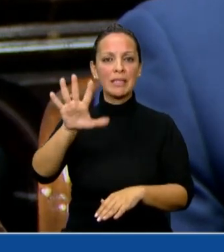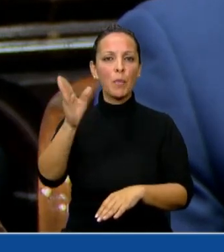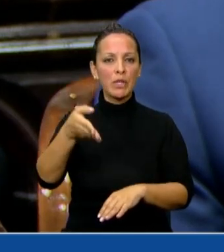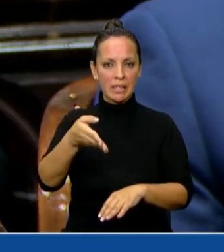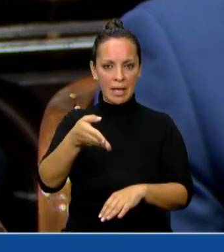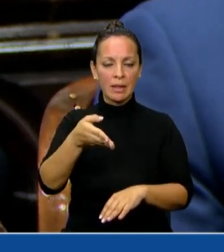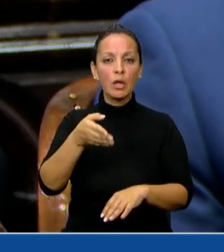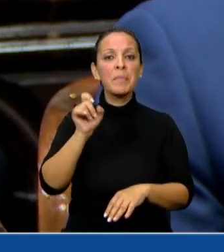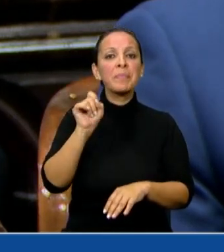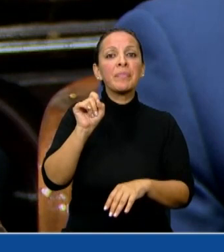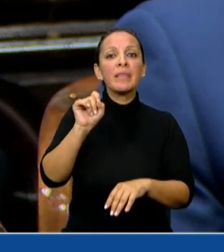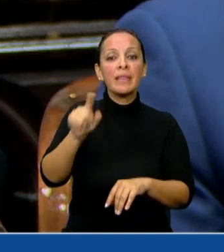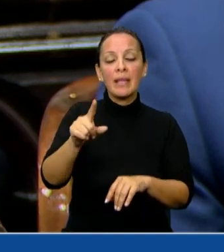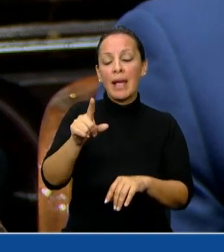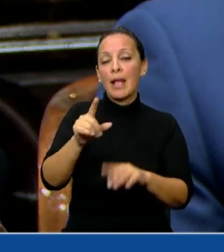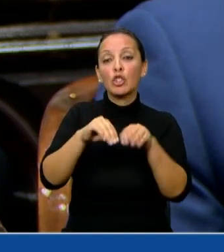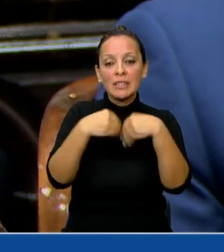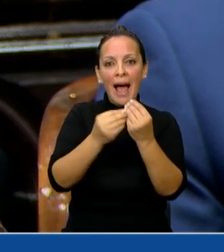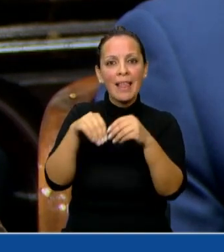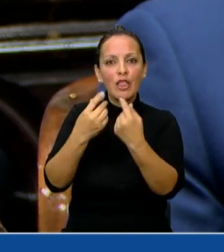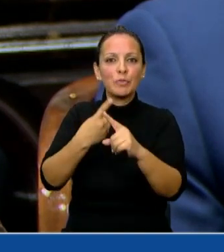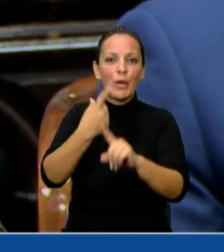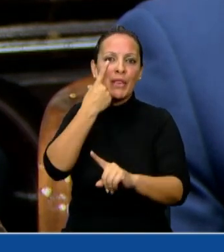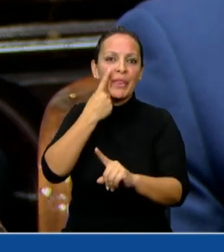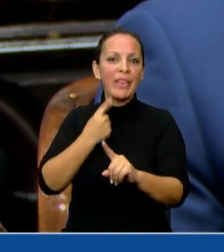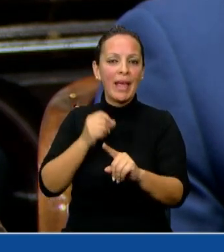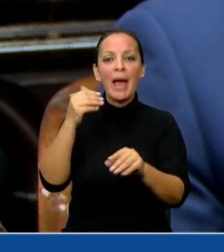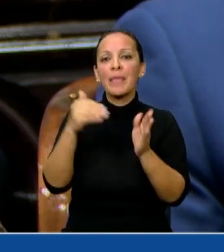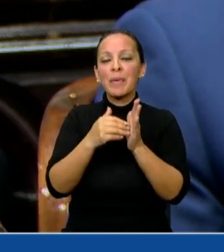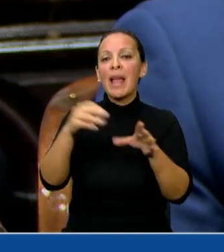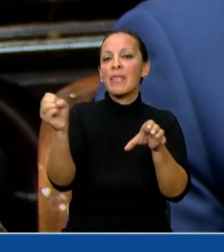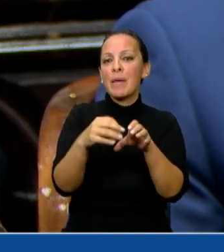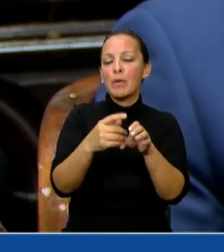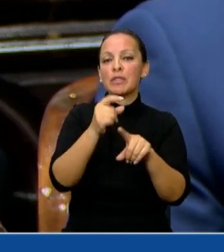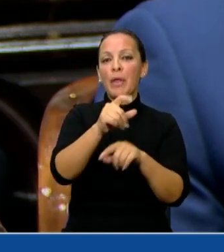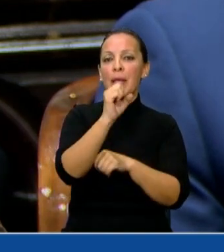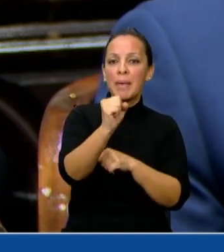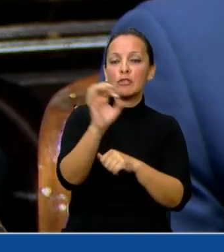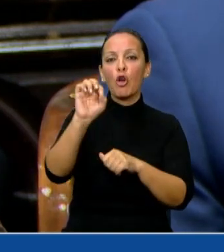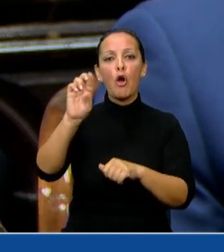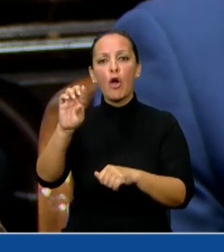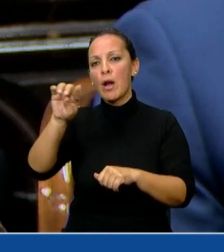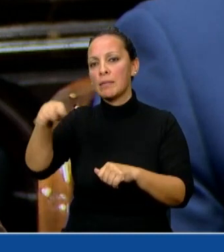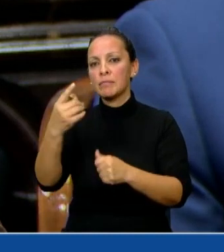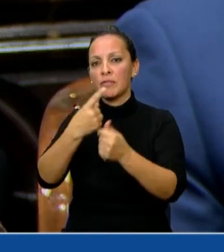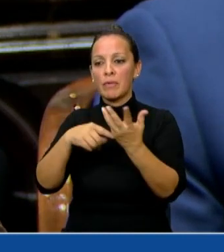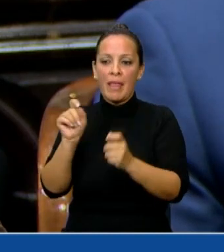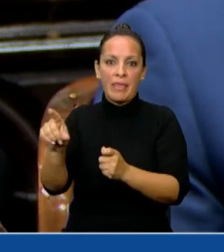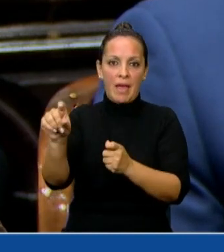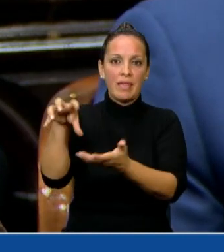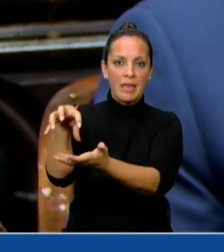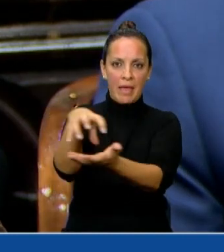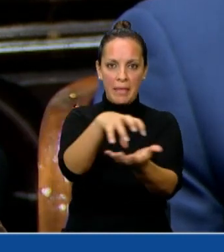0,0025% del promedio de los saldos diarios de los depósitos en pesos y en moneda extranjera constituidos en las entidades